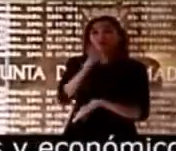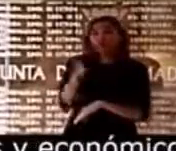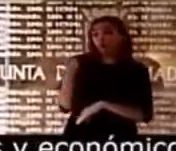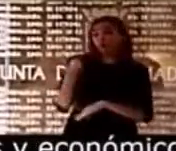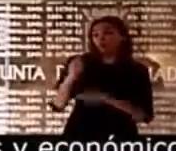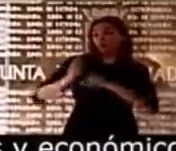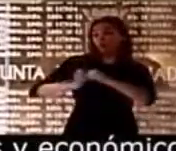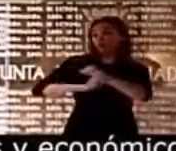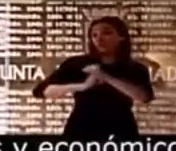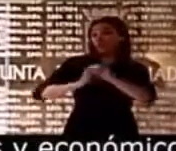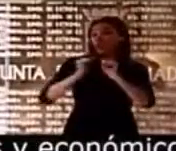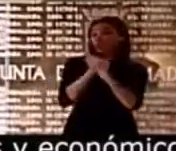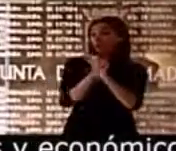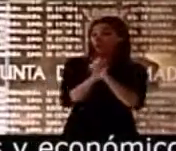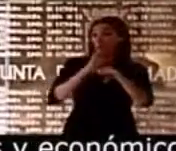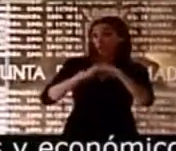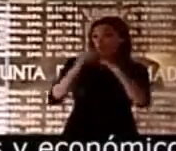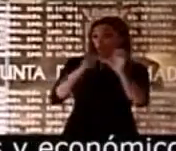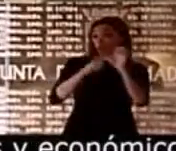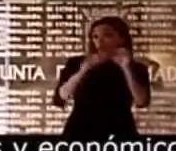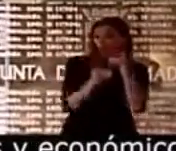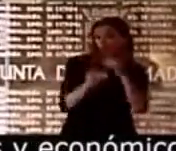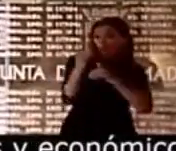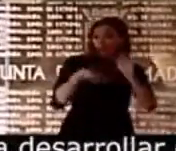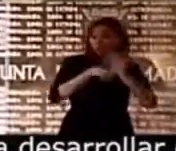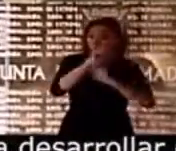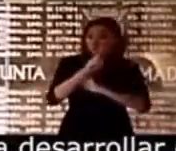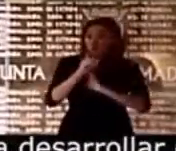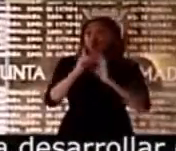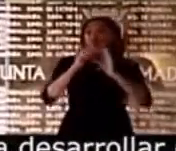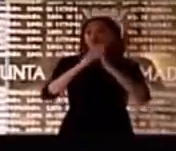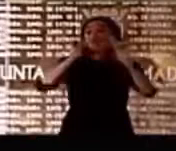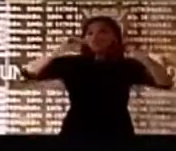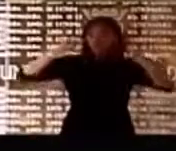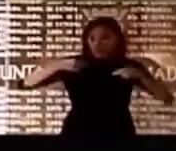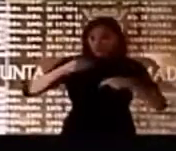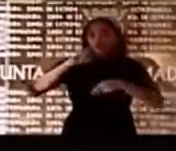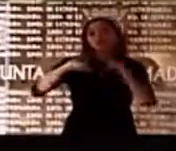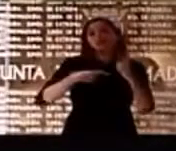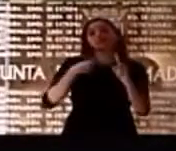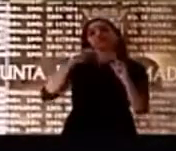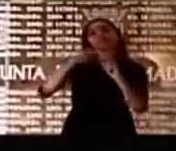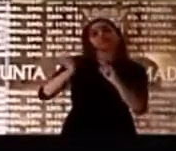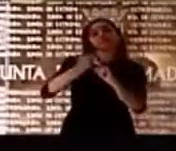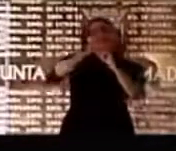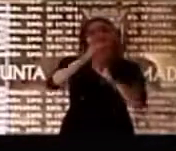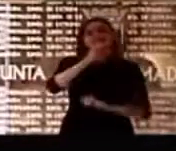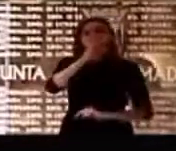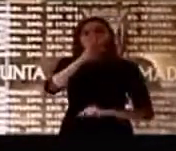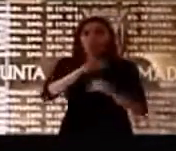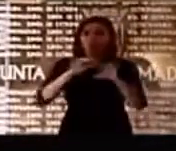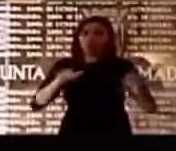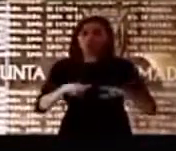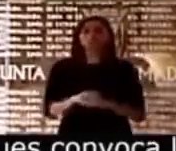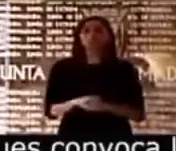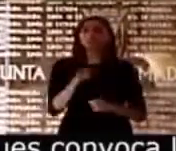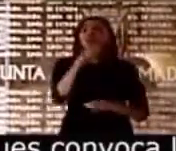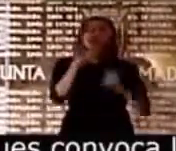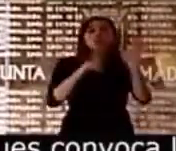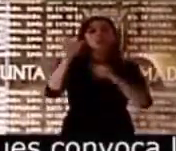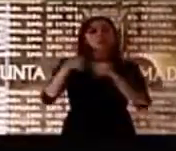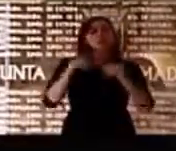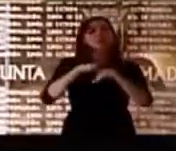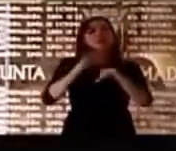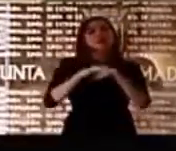para desarrollar nuestra región. Y en ese sentido, hoy el Consejo de Gobierno pues convoca las subvenciones para el mantenimiento de puestos